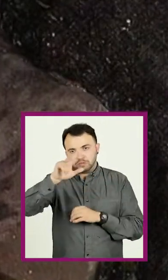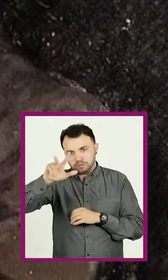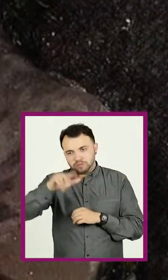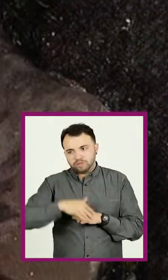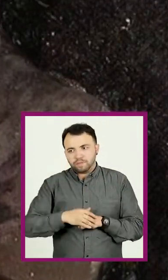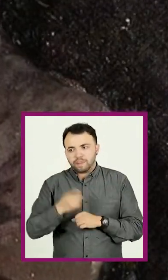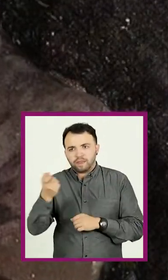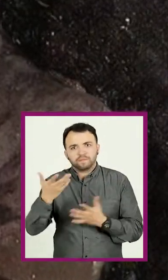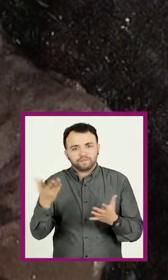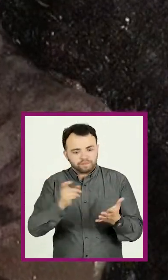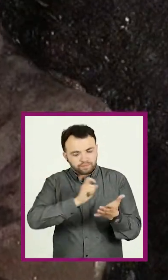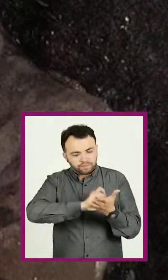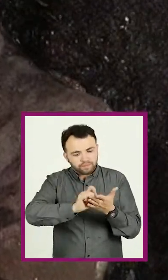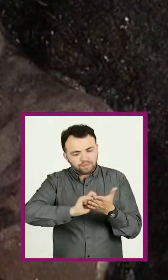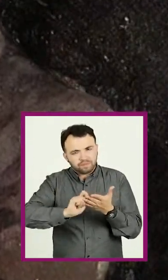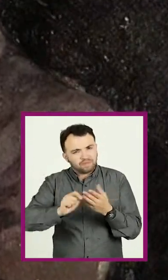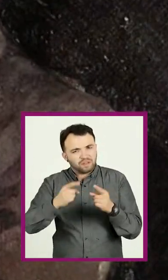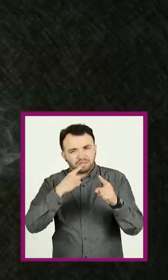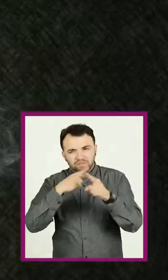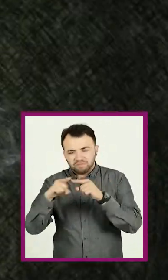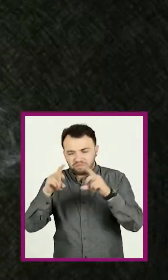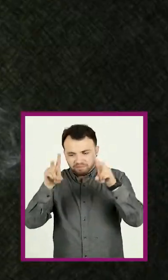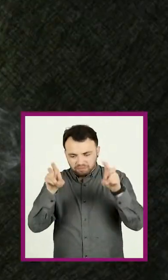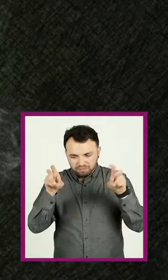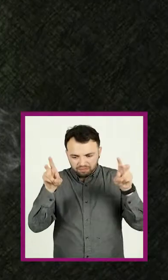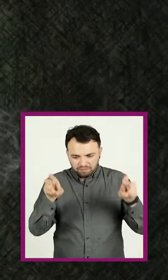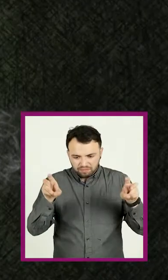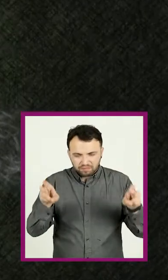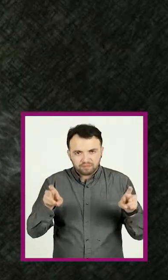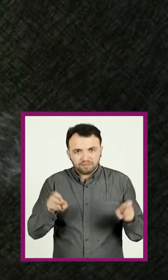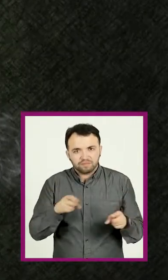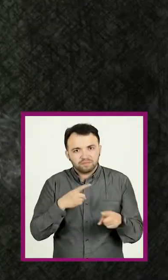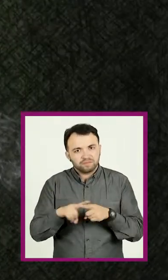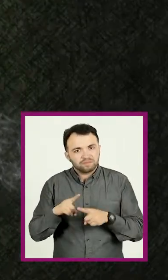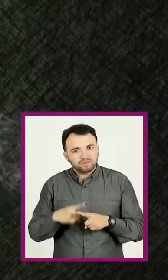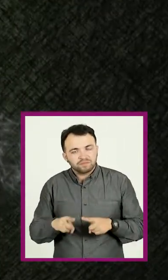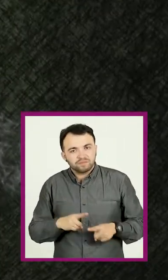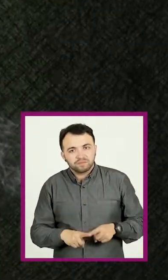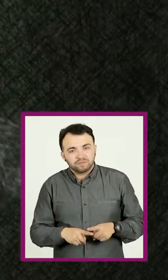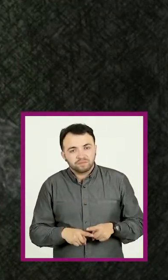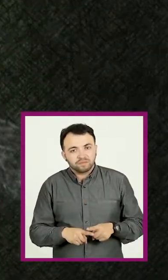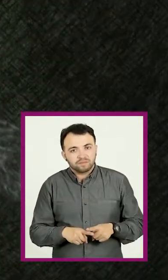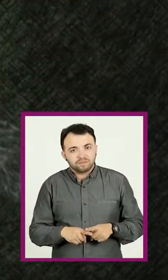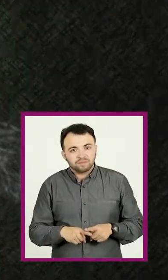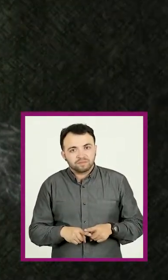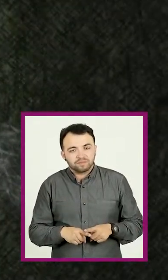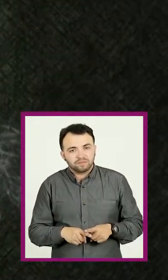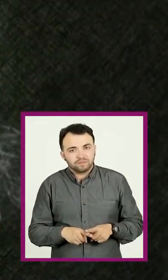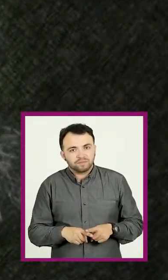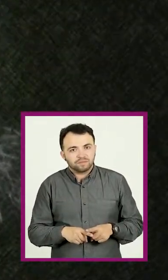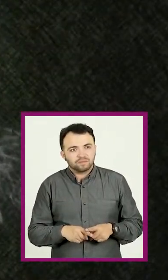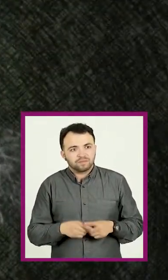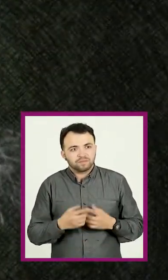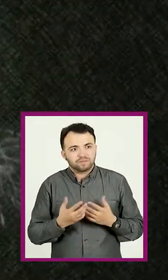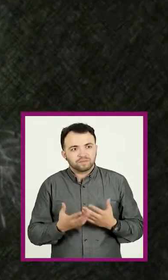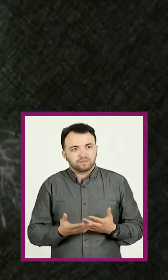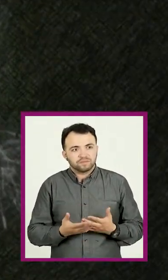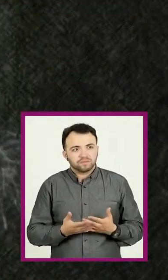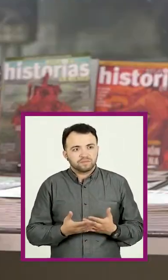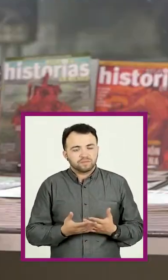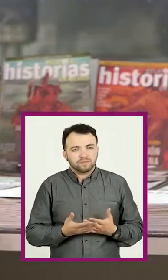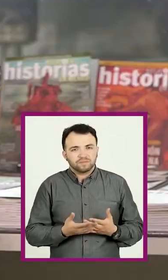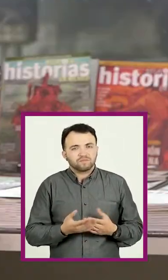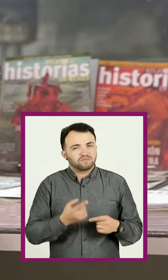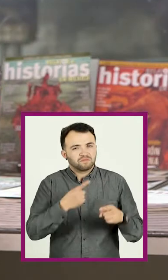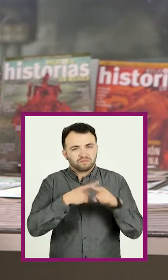Nietzsche escribe La genealogía de la moral, El crepúsculo de los ídolos, El caso Wagner y El anticristo. ¿Ecce homo también